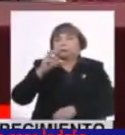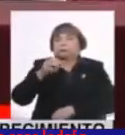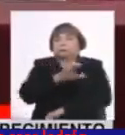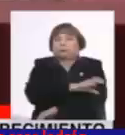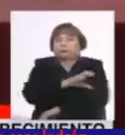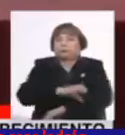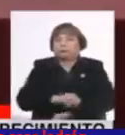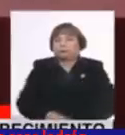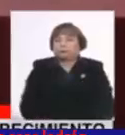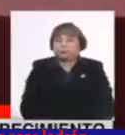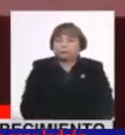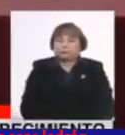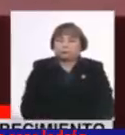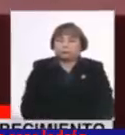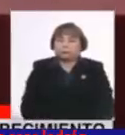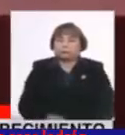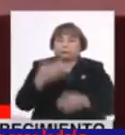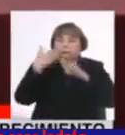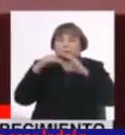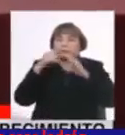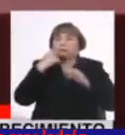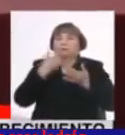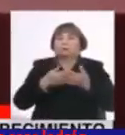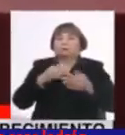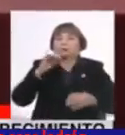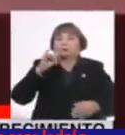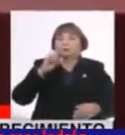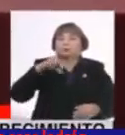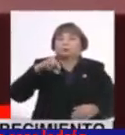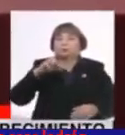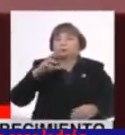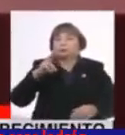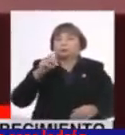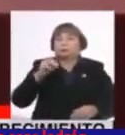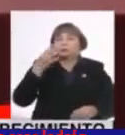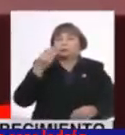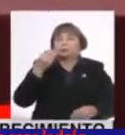región Cajamarca. Mi correo electrónico es